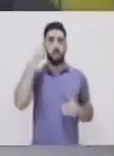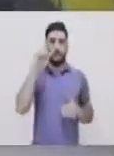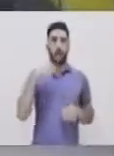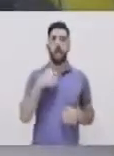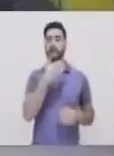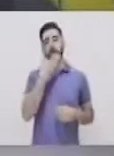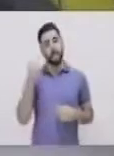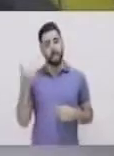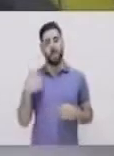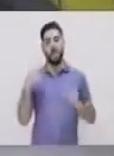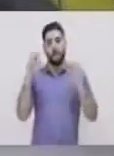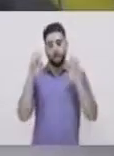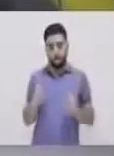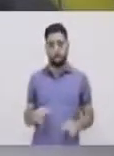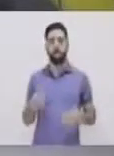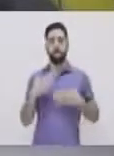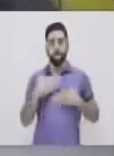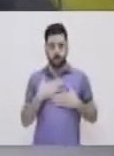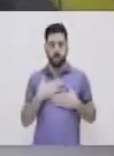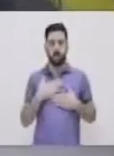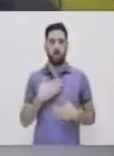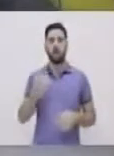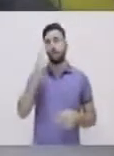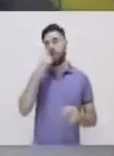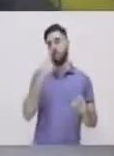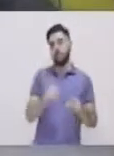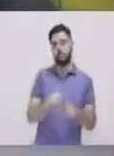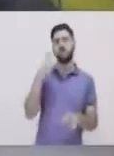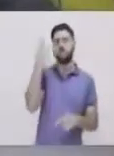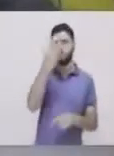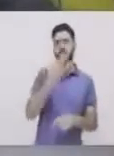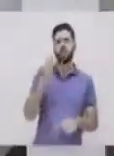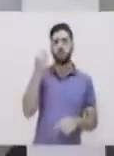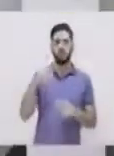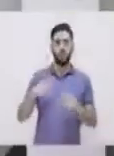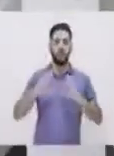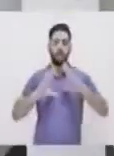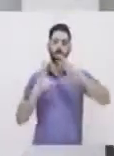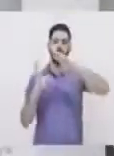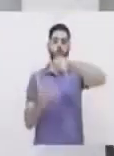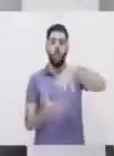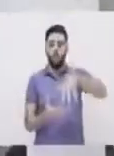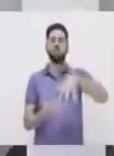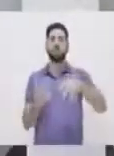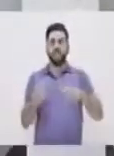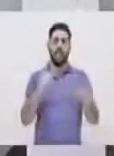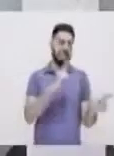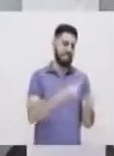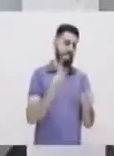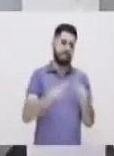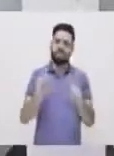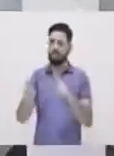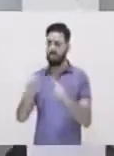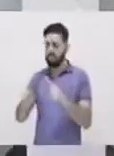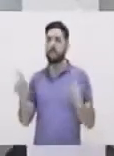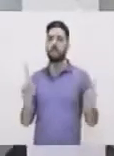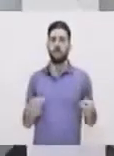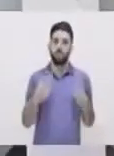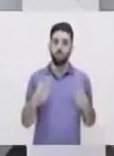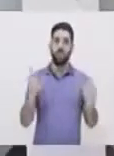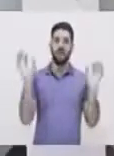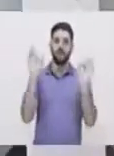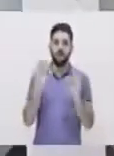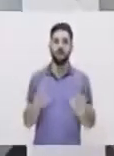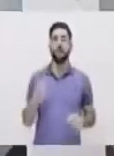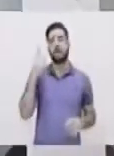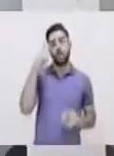hace mejores personas, ¿verdad? Lo maravilloso en el mundo de la música es que hay un montón de géneros, ¿verdad? Y eso